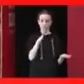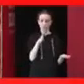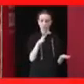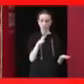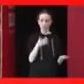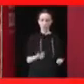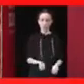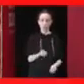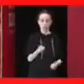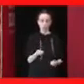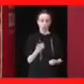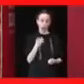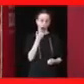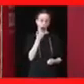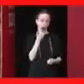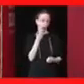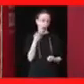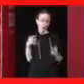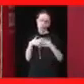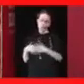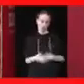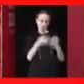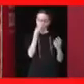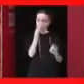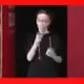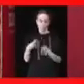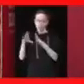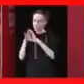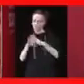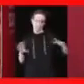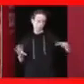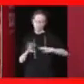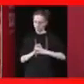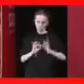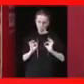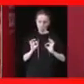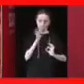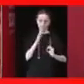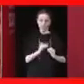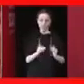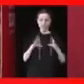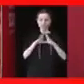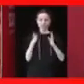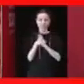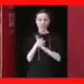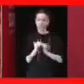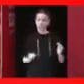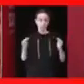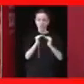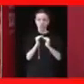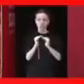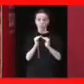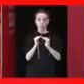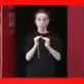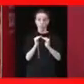es la del feminismo porque el feminismo significa Eso significa igualdad que es lo que hace la tir